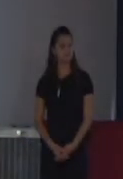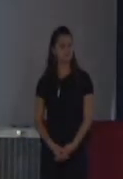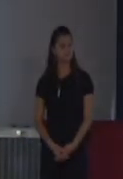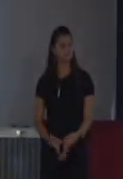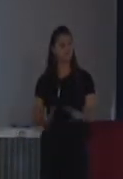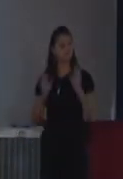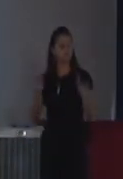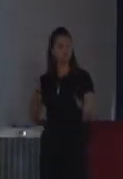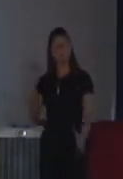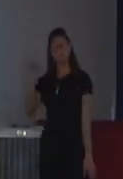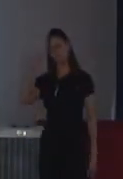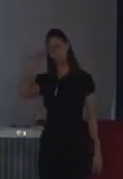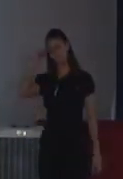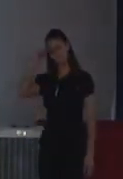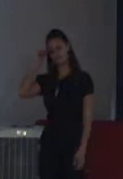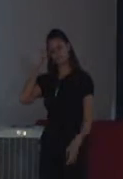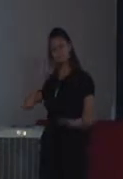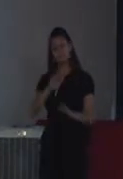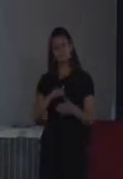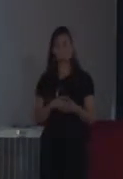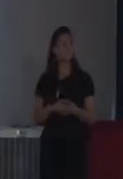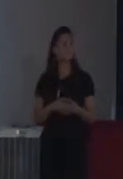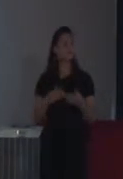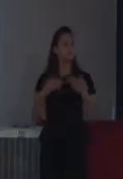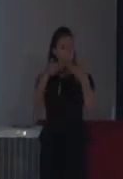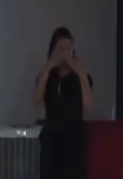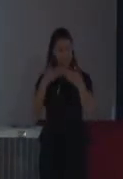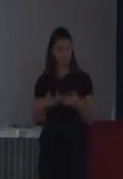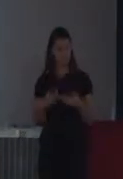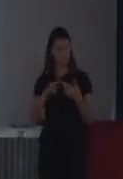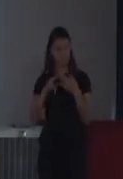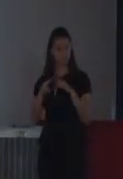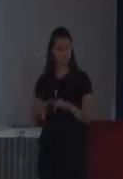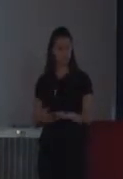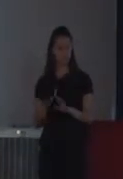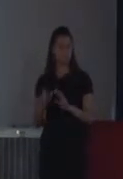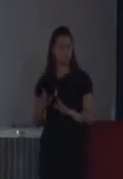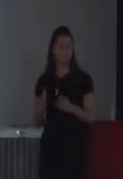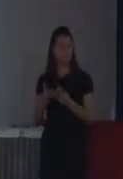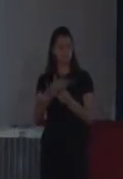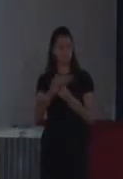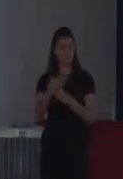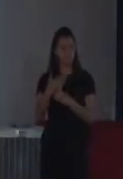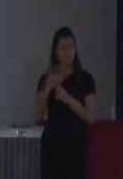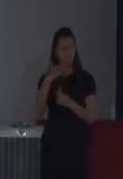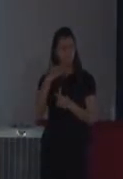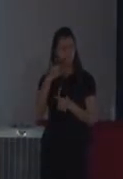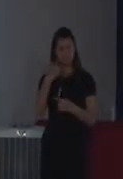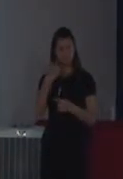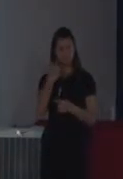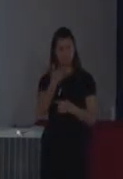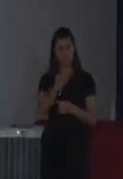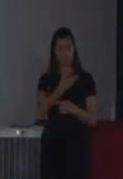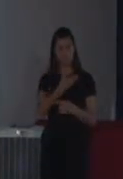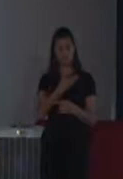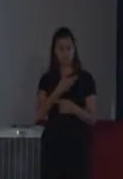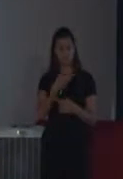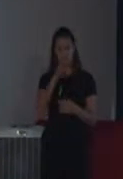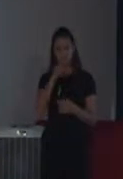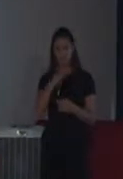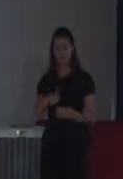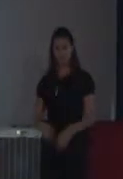Ah, bueno, sí, ya lo recuerdo, lo de la discapacidad en términos de la protección cuando se pierden los padres, etcétera,